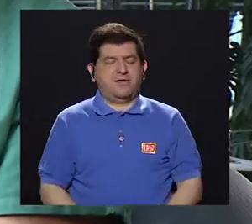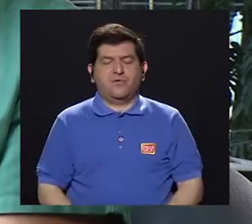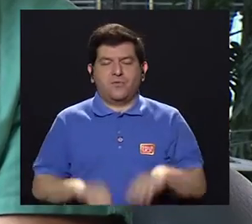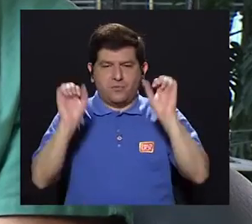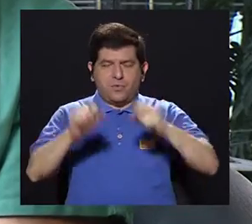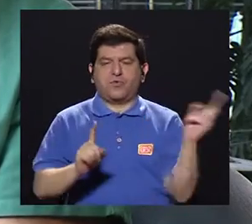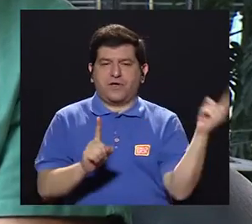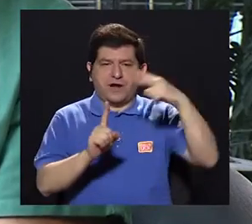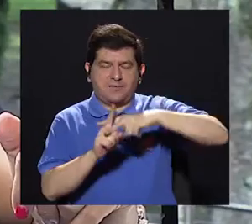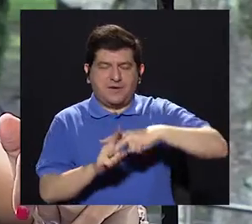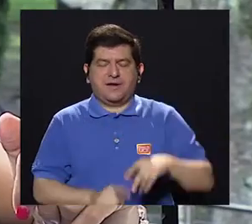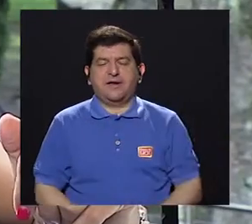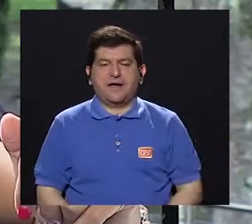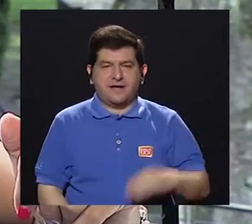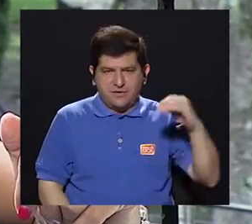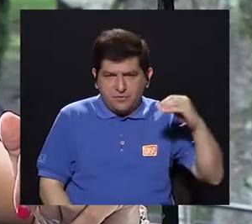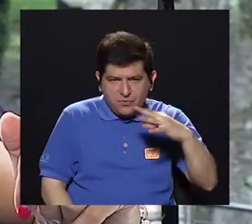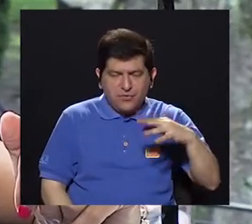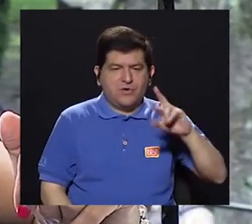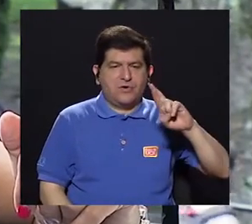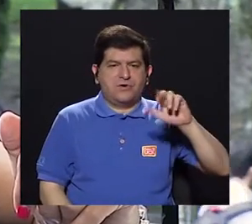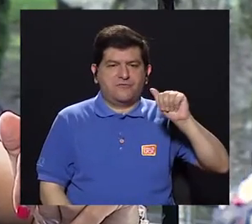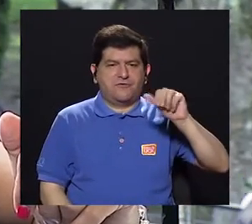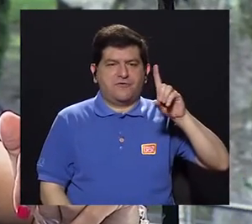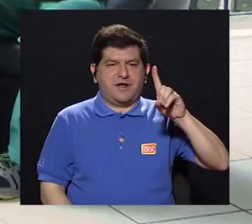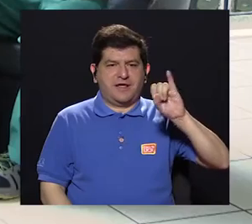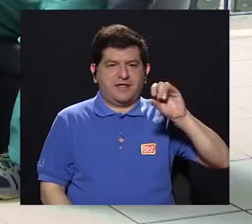para la radiación.